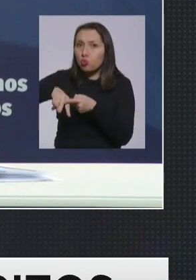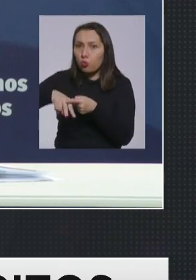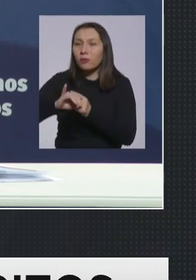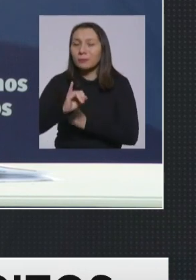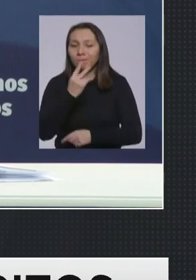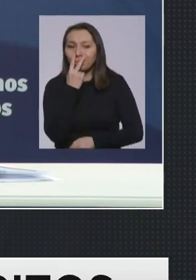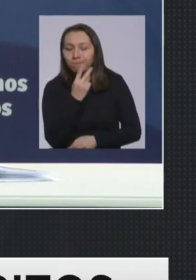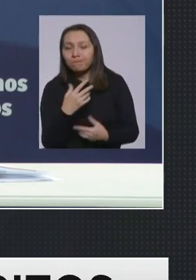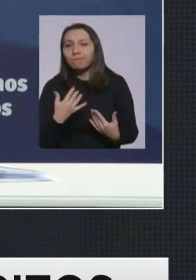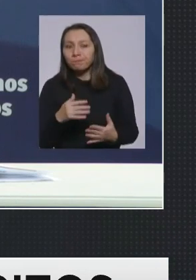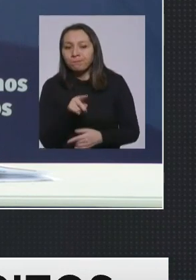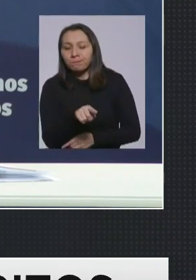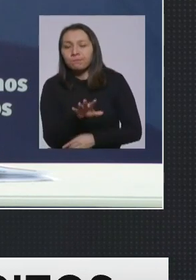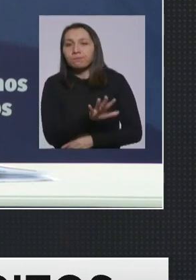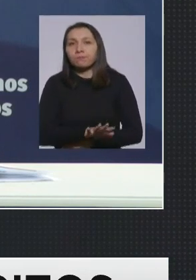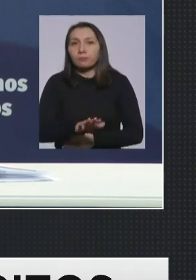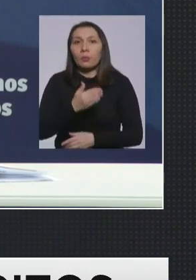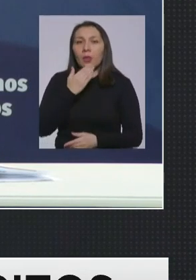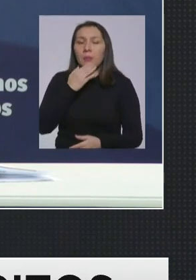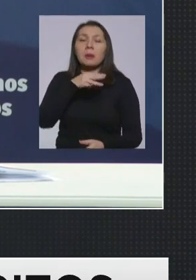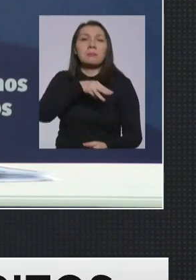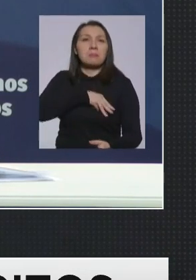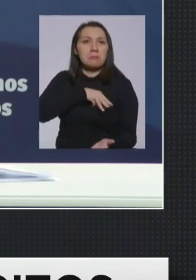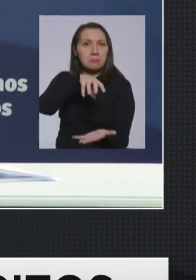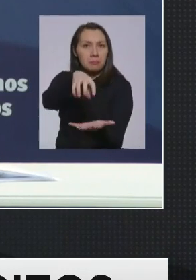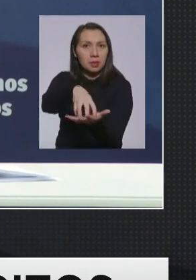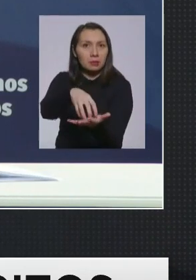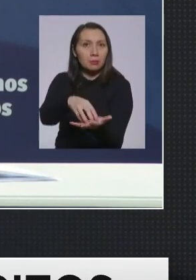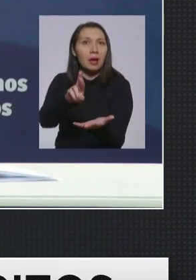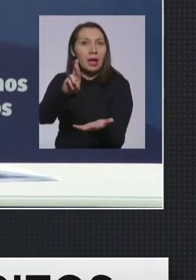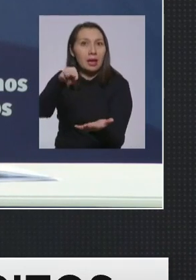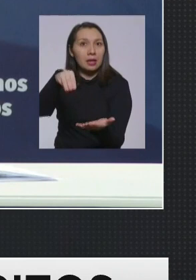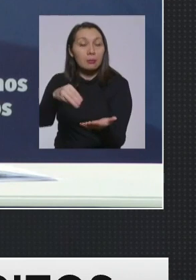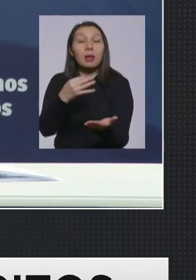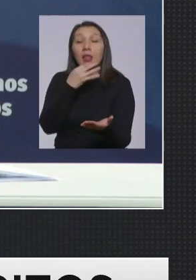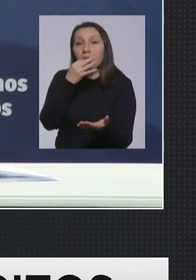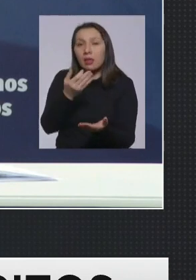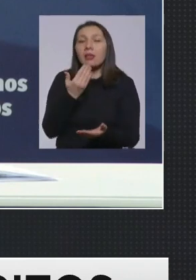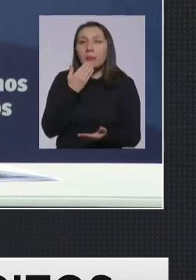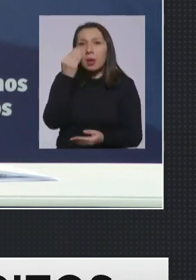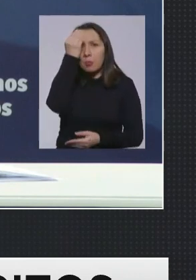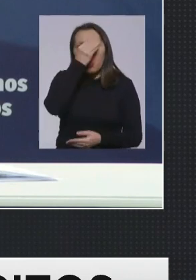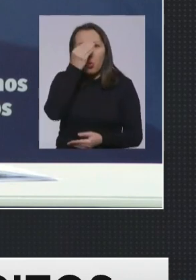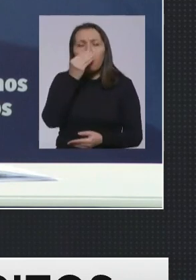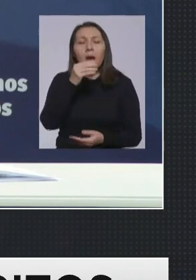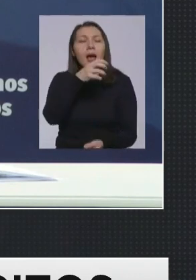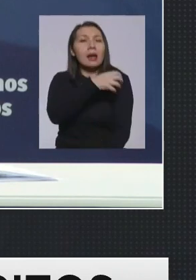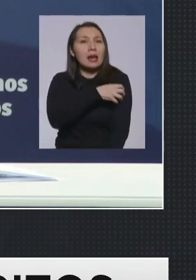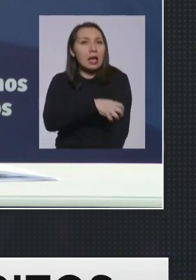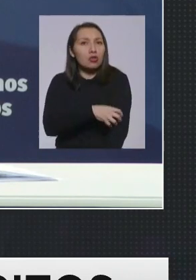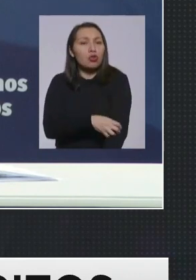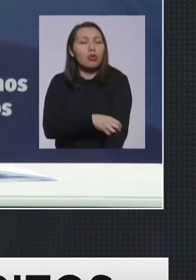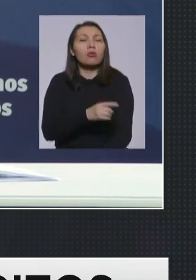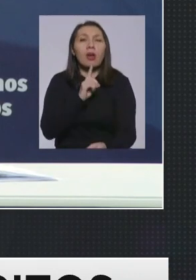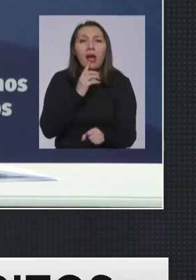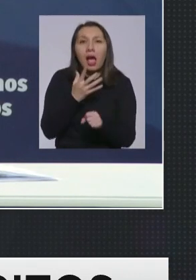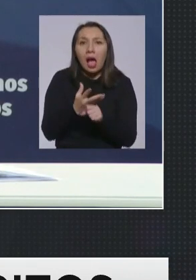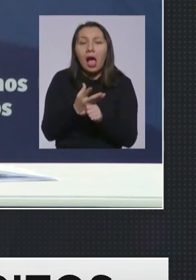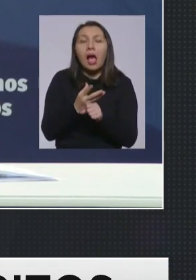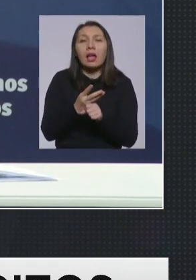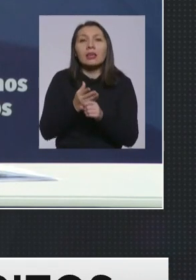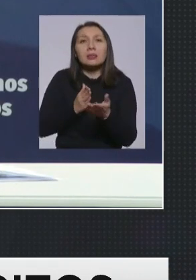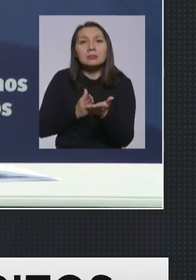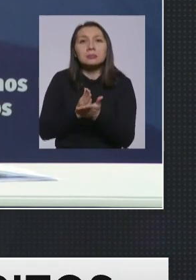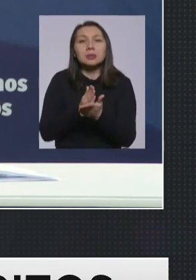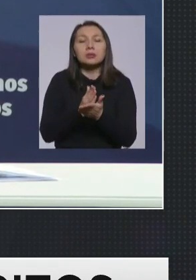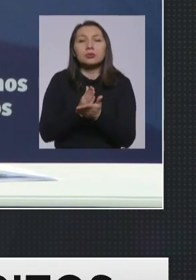preocupa también la región metropolitana que nos preocupa en las regiones donde instauramos